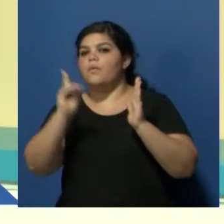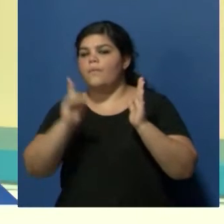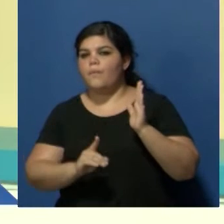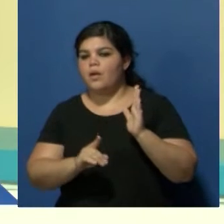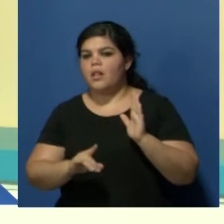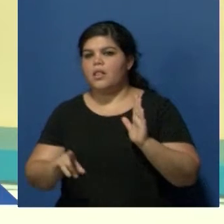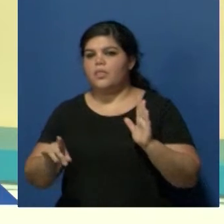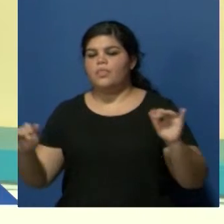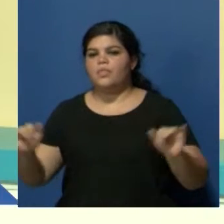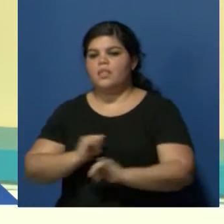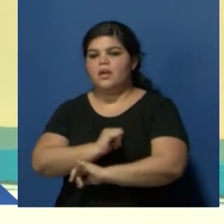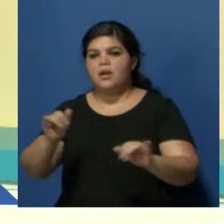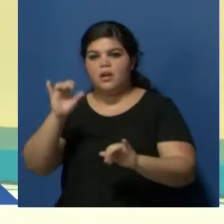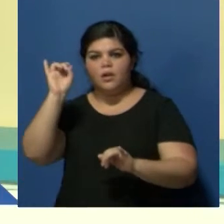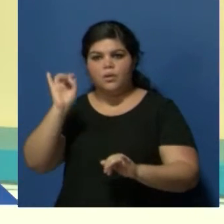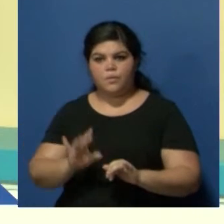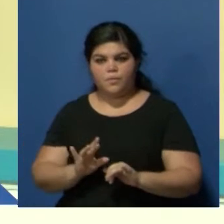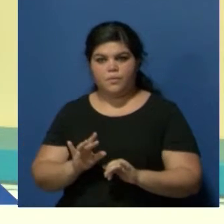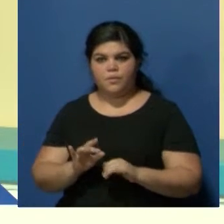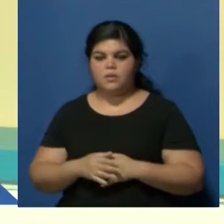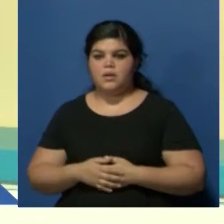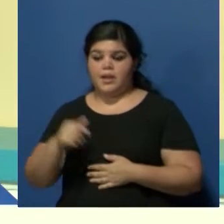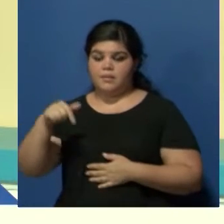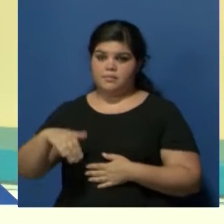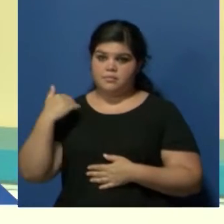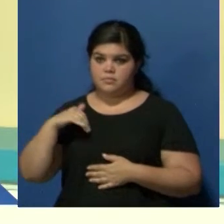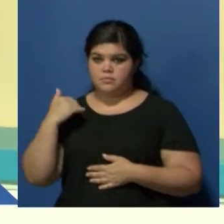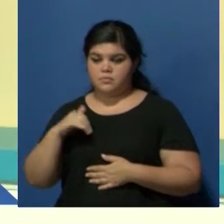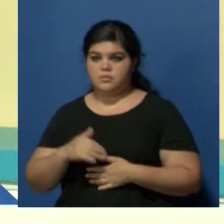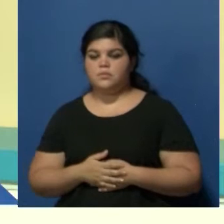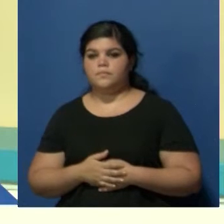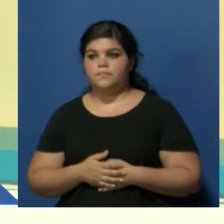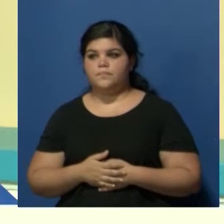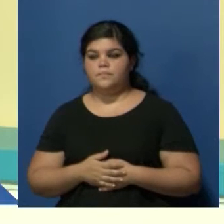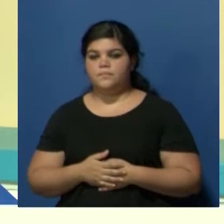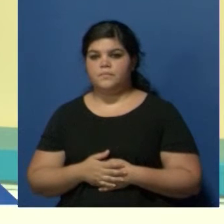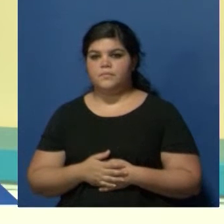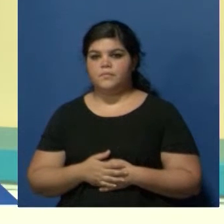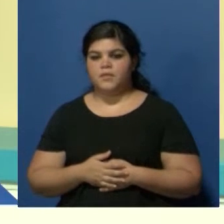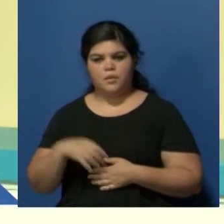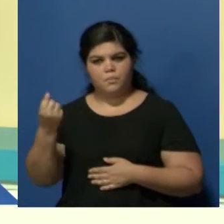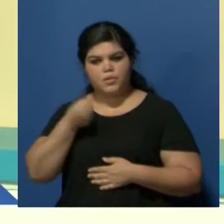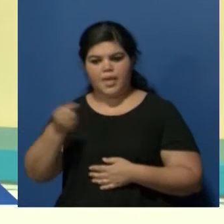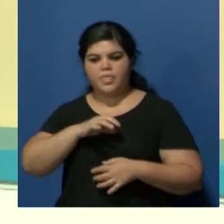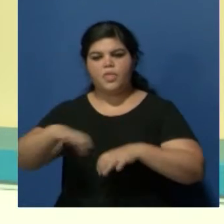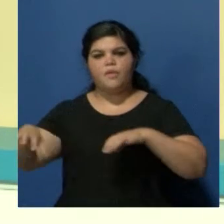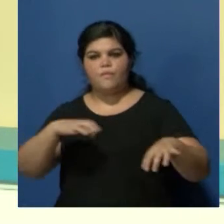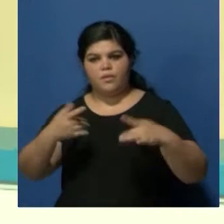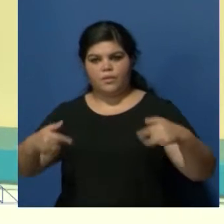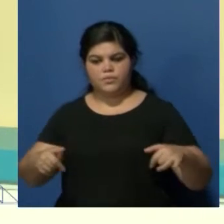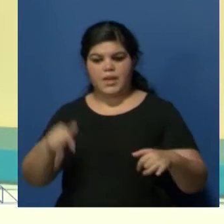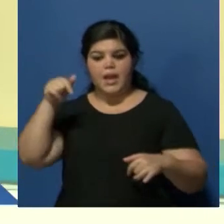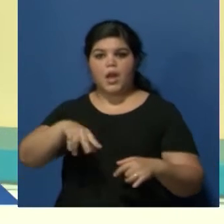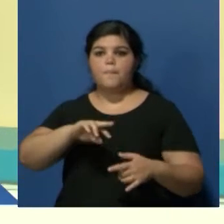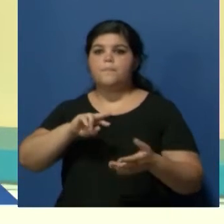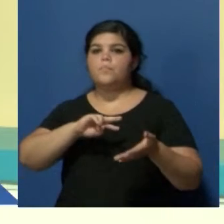declaración. La Argentina tiene una primera cosa que hay que tratar de diferenciar. Tiene un problema de narcotráfico, que es un